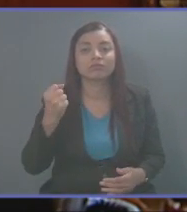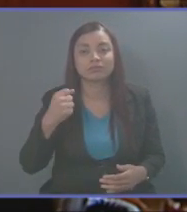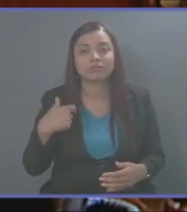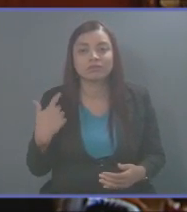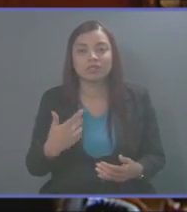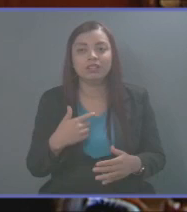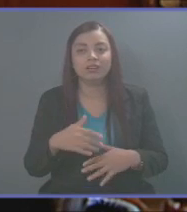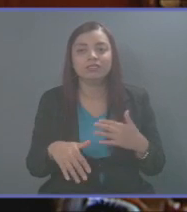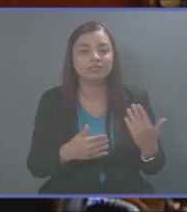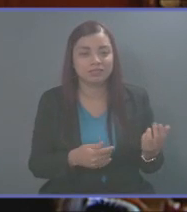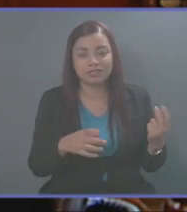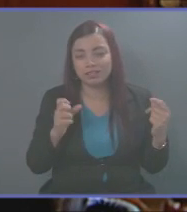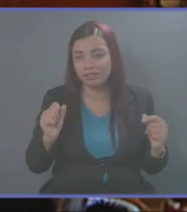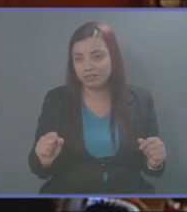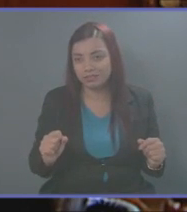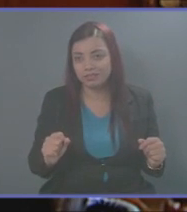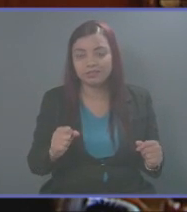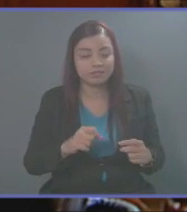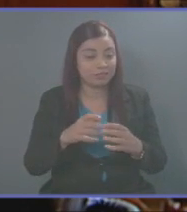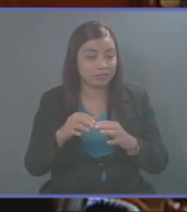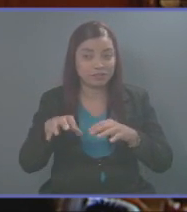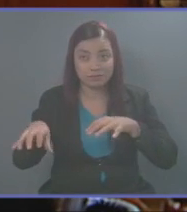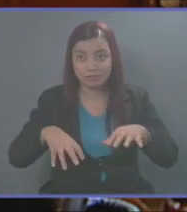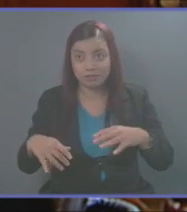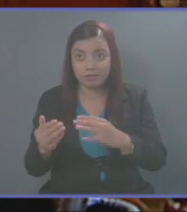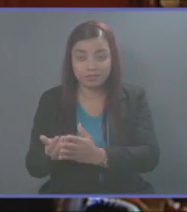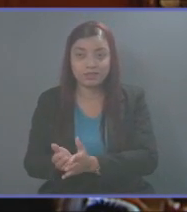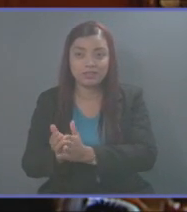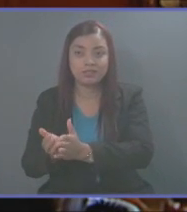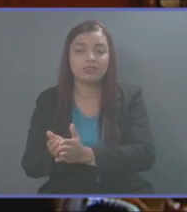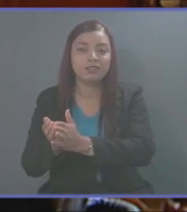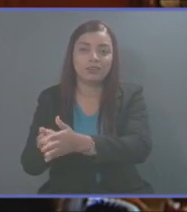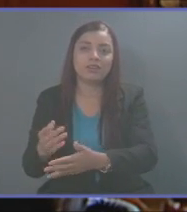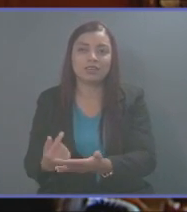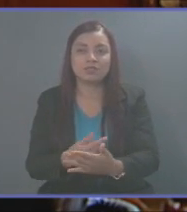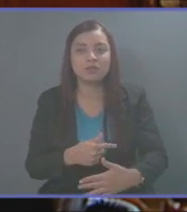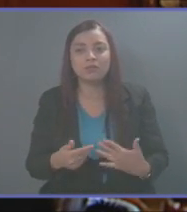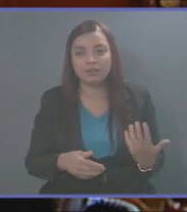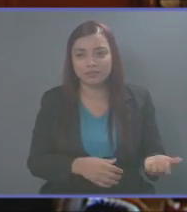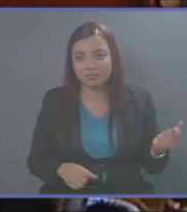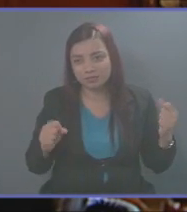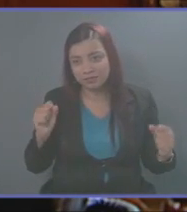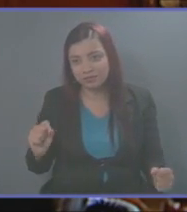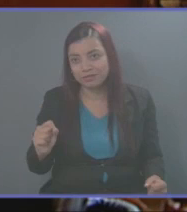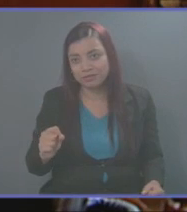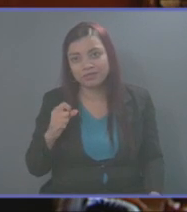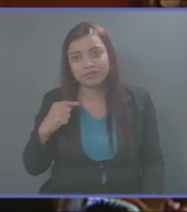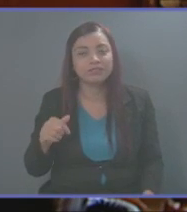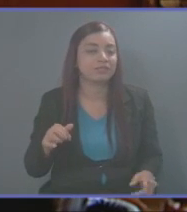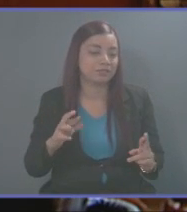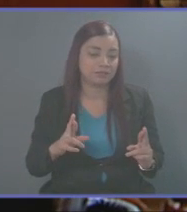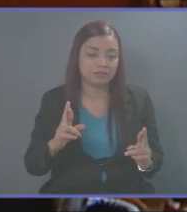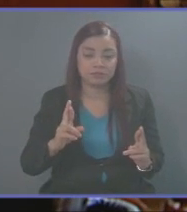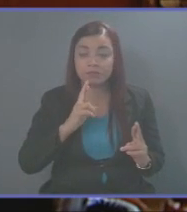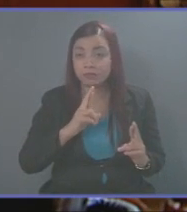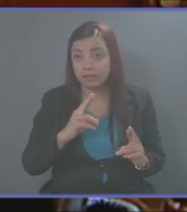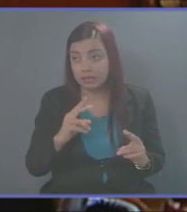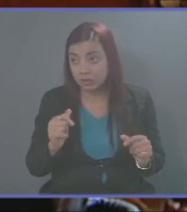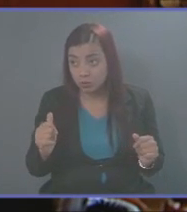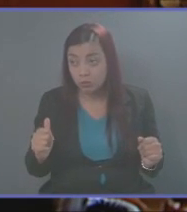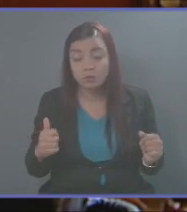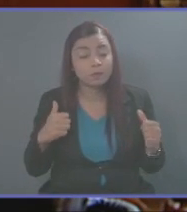conectividad en el Departamento de la Unión. Por lo tanto, esperaríamos la resolución favorable, y